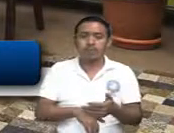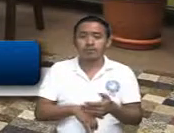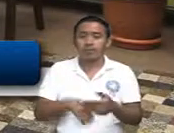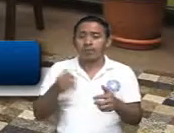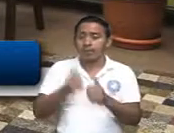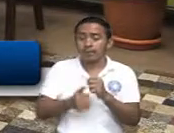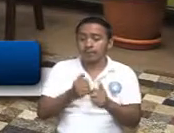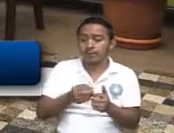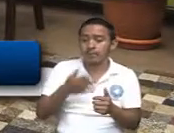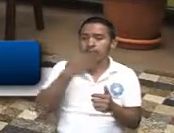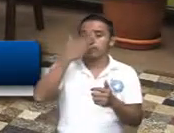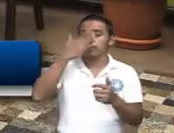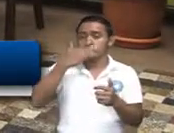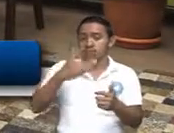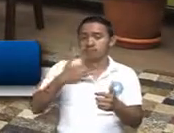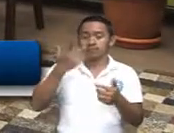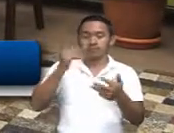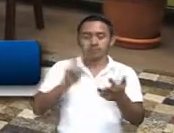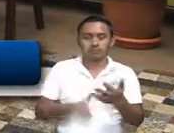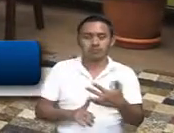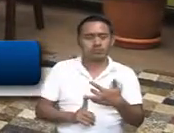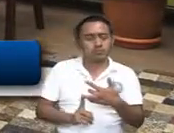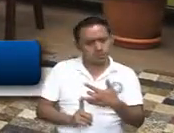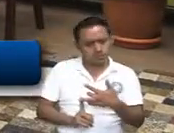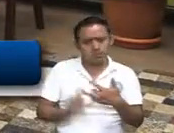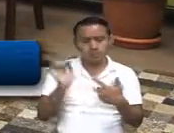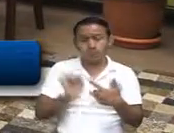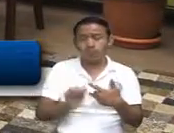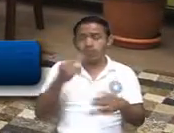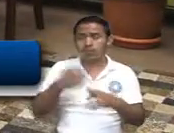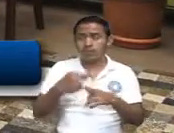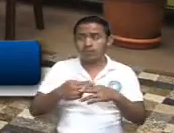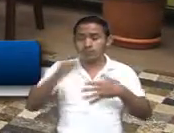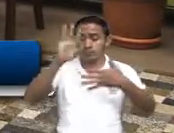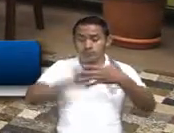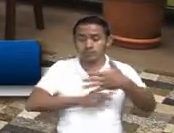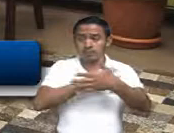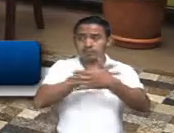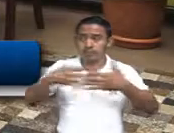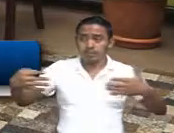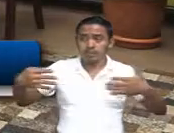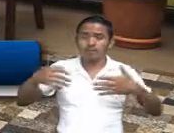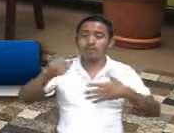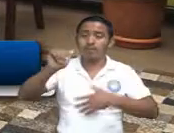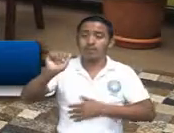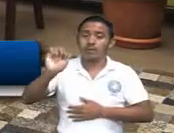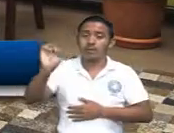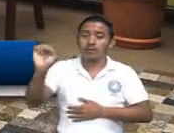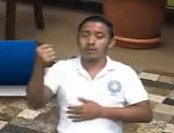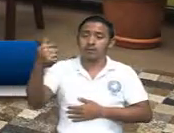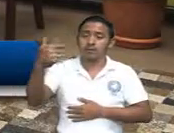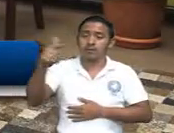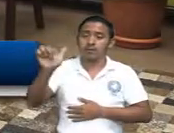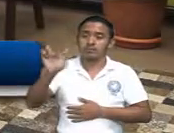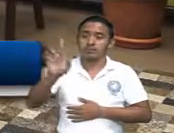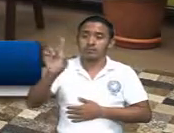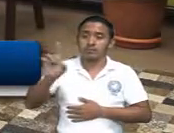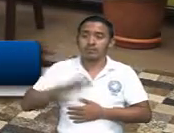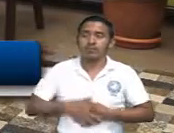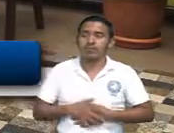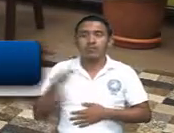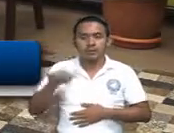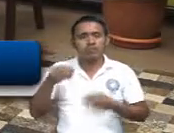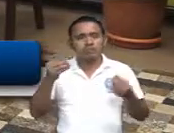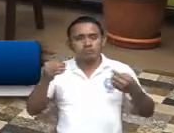respirar hay una hay una tabla que se llama la tabla de apgar es que se miden